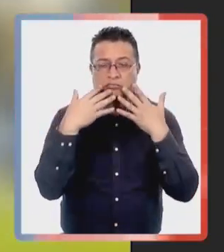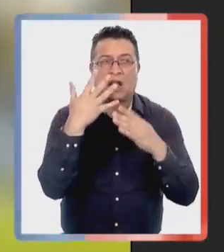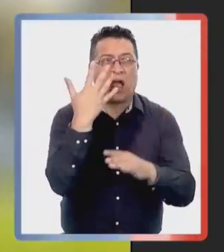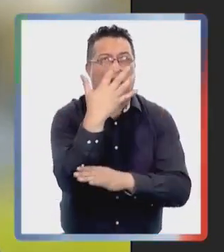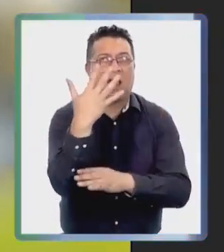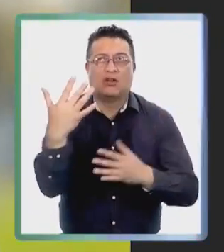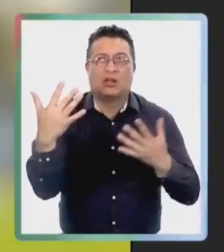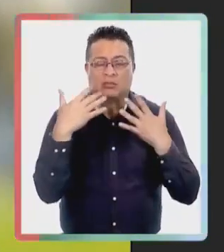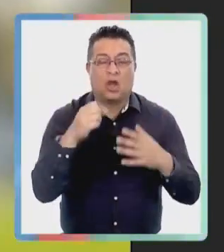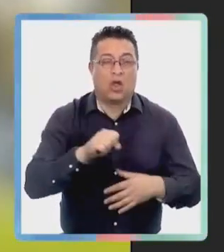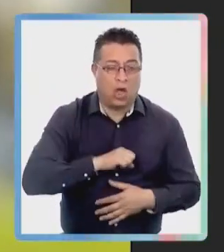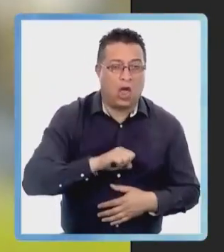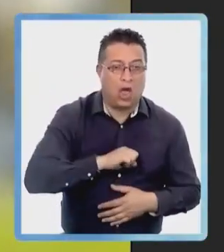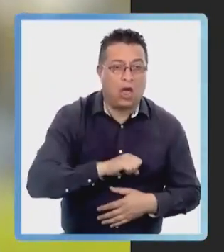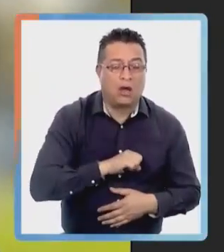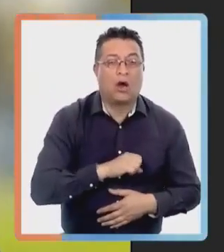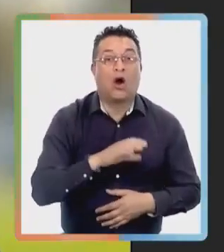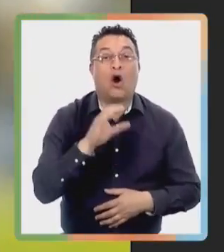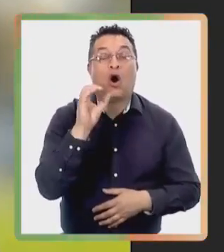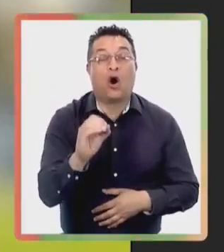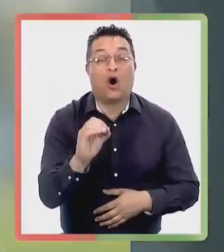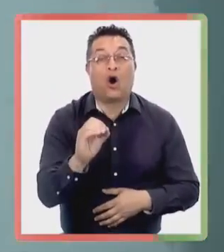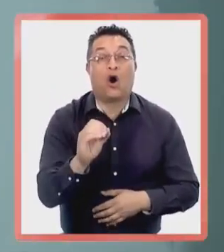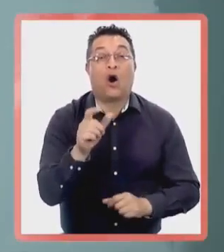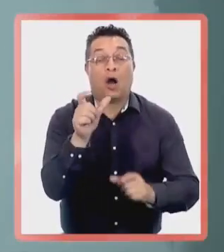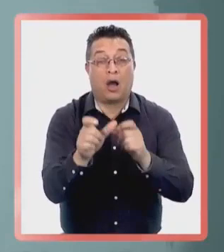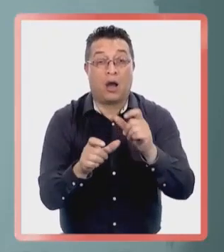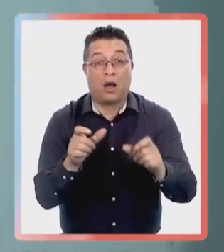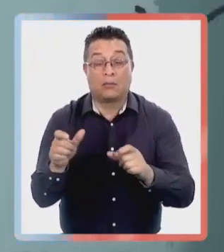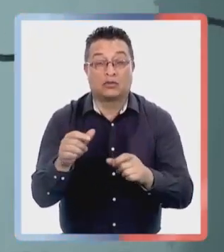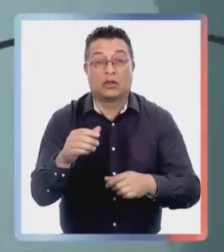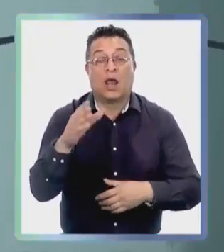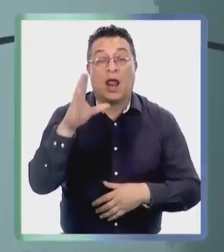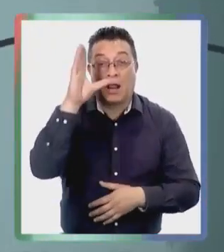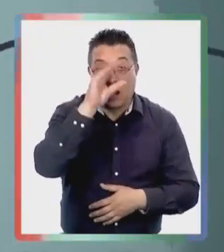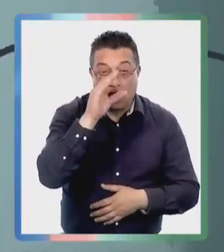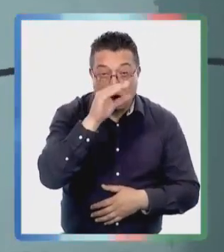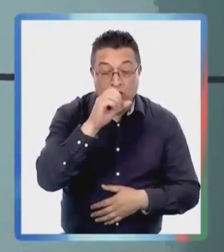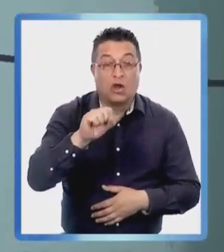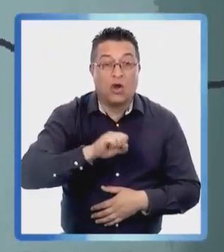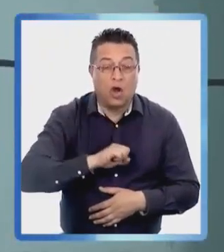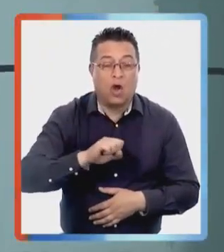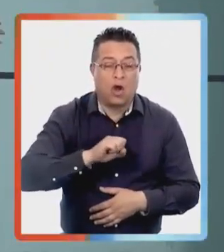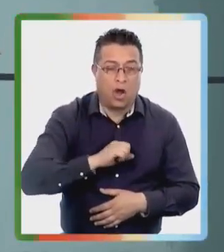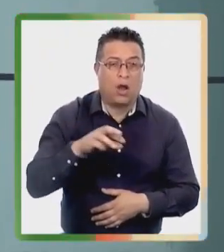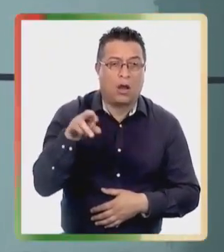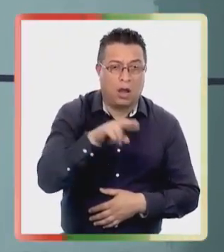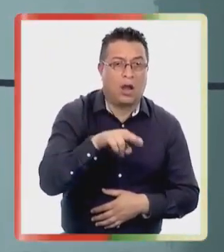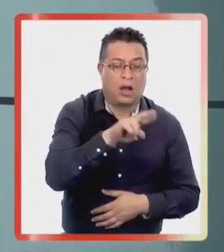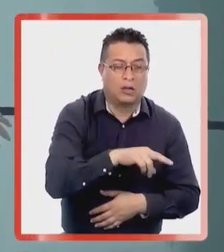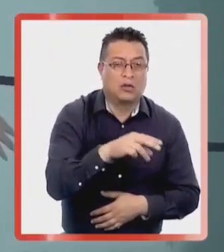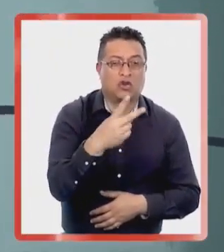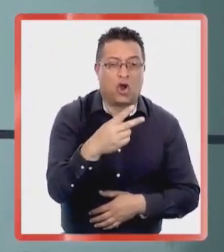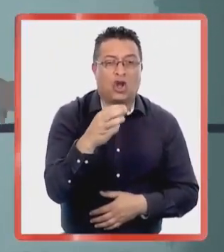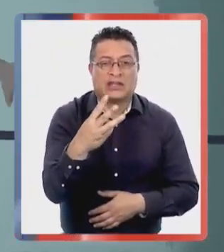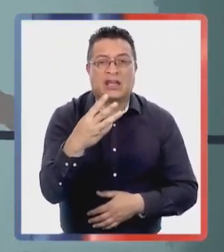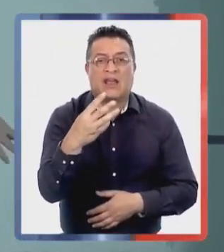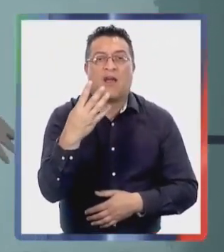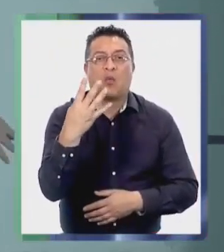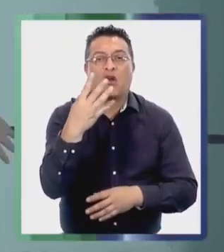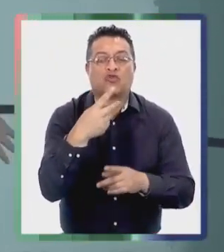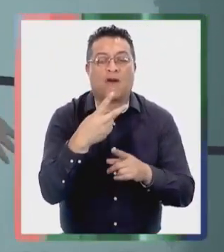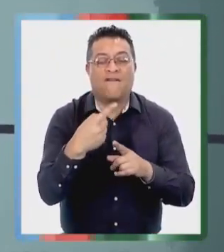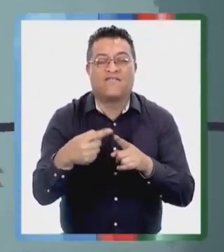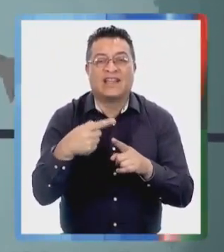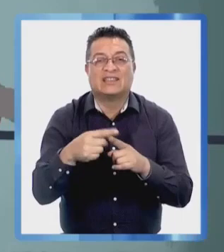de los árboles, le da tos, o un paciente que tose en las noches en forma persistente, 2, 3, 4 veces